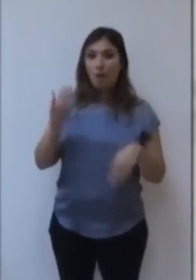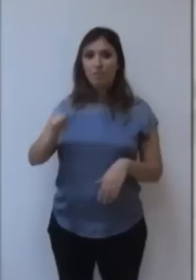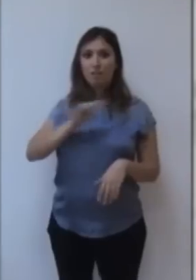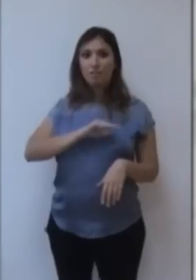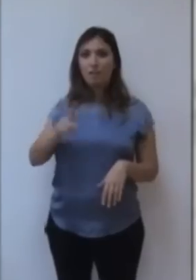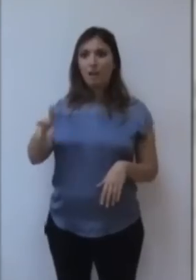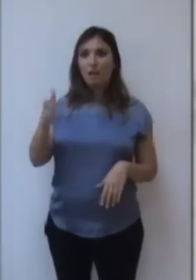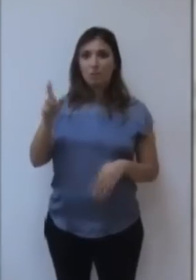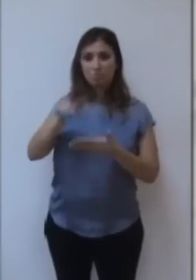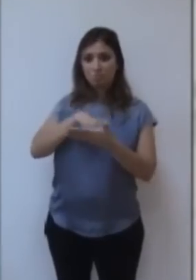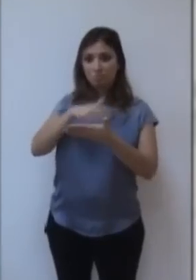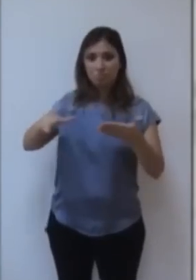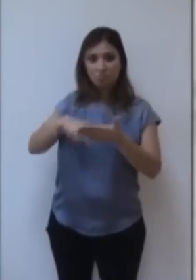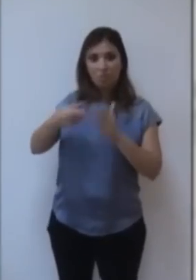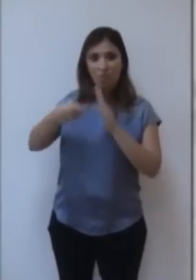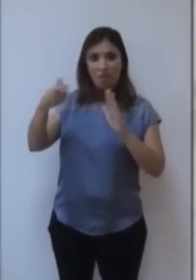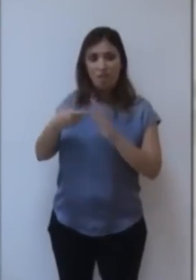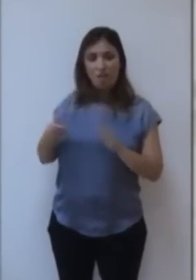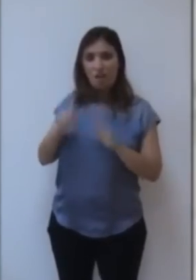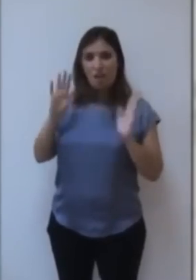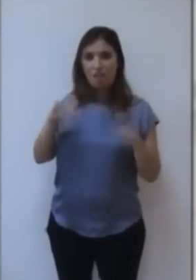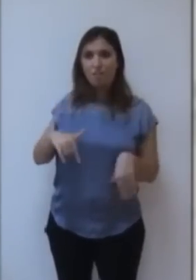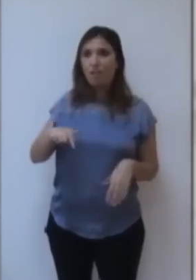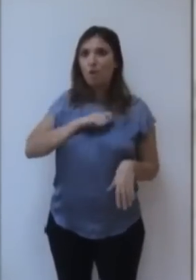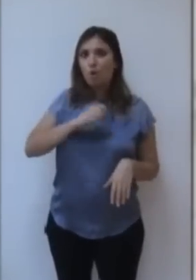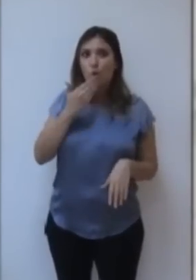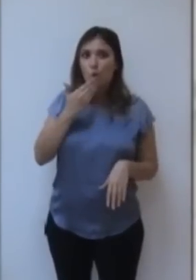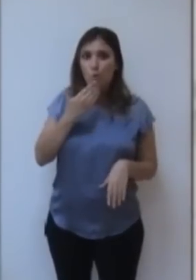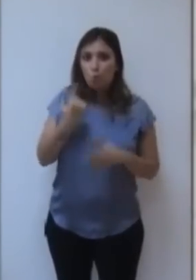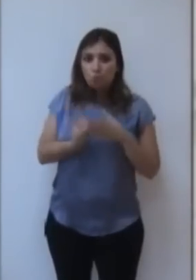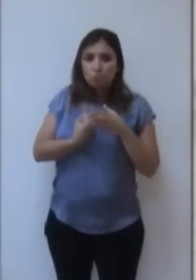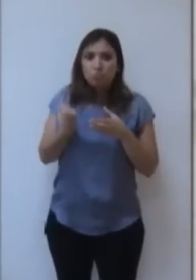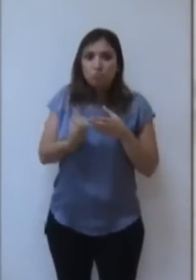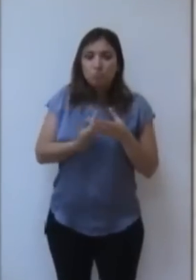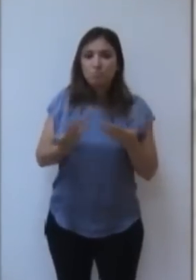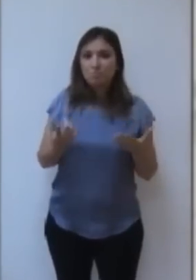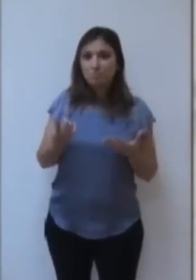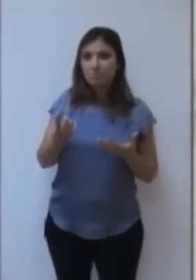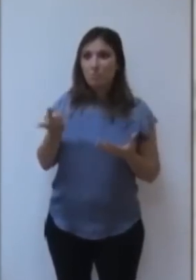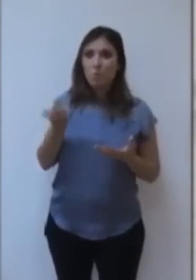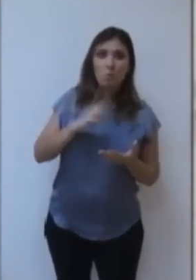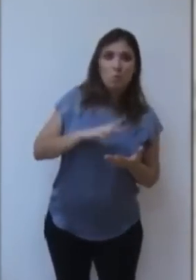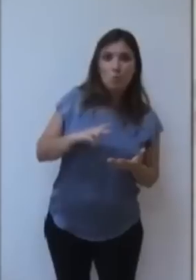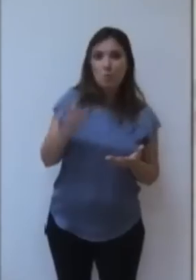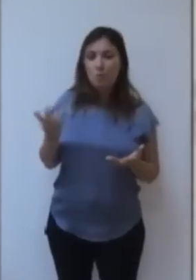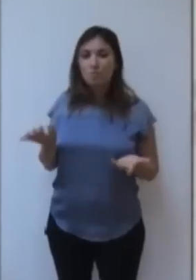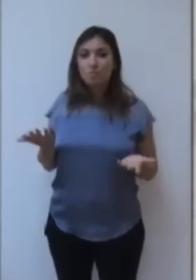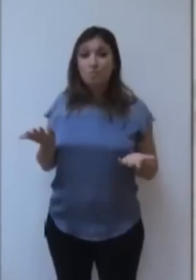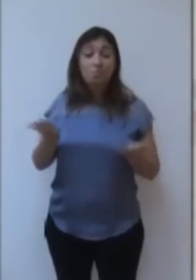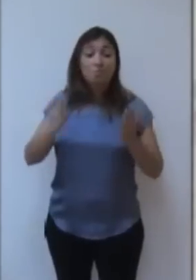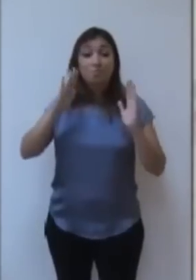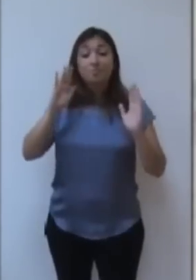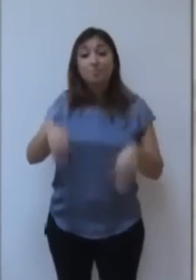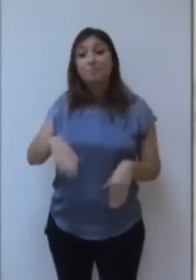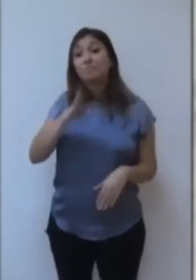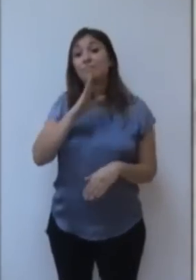restan derechos, nos restan de todo, y nos quedamos en la soledad también, que no sé si es peor que lo otro, o sea, que al final ahí,